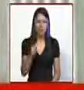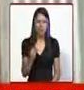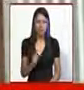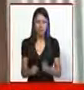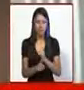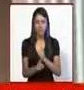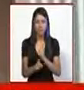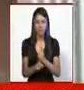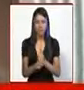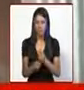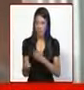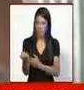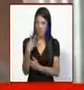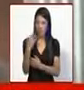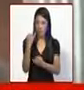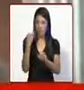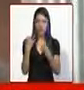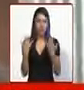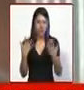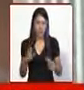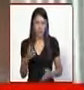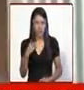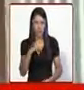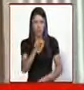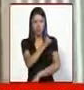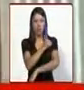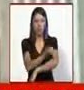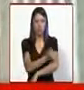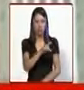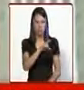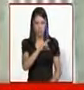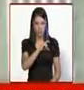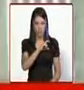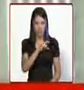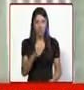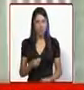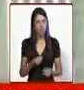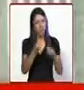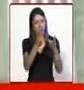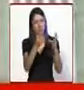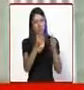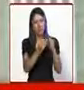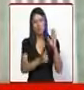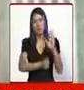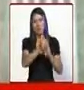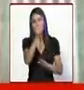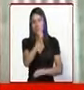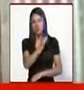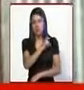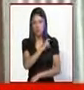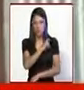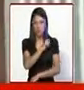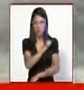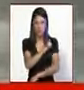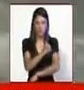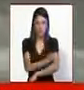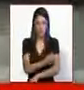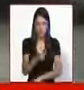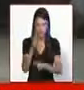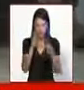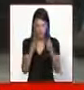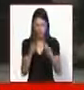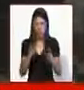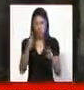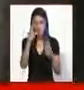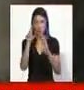tener conocimiento el Comando Departamental, se ha pasado al Comando General de que se ha viralizado sobre donde unas